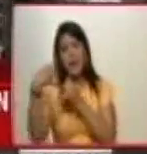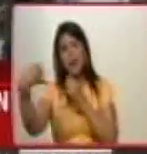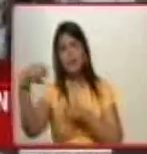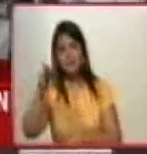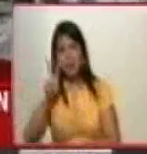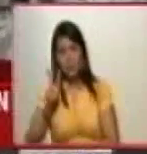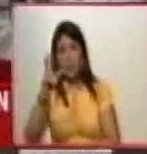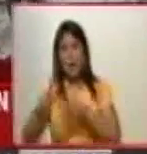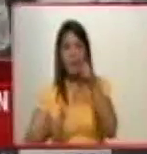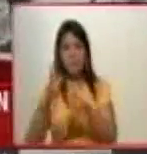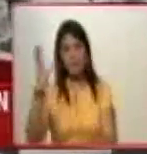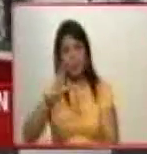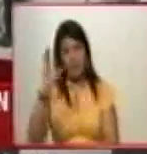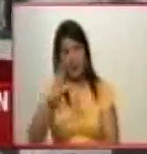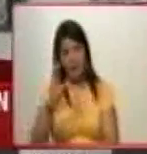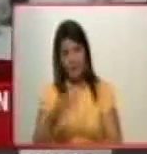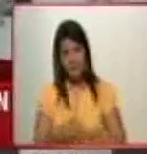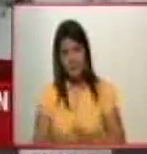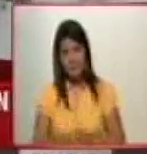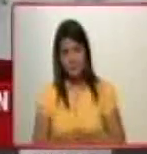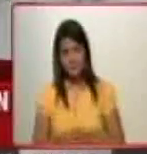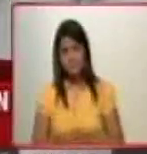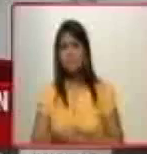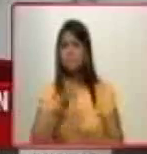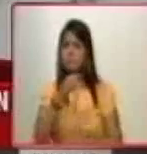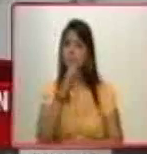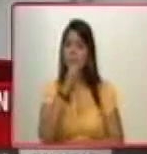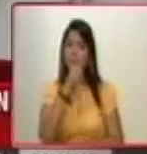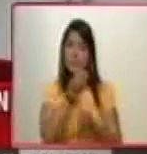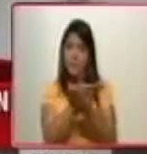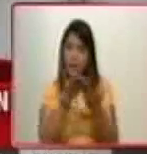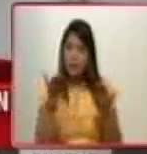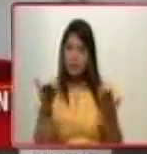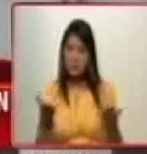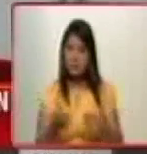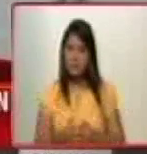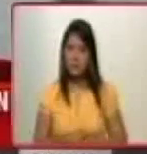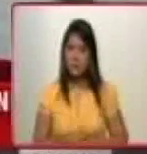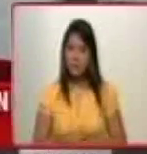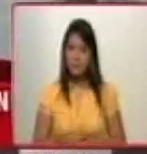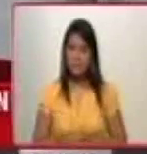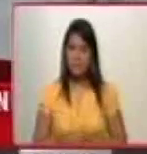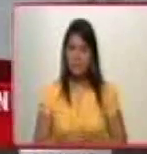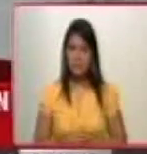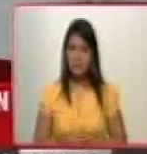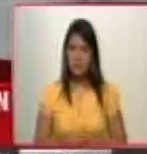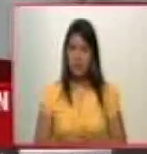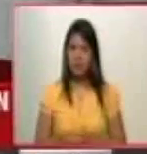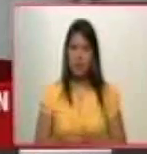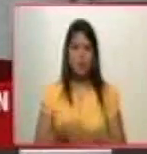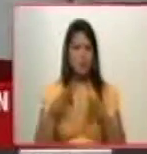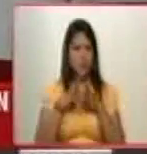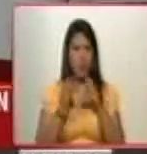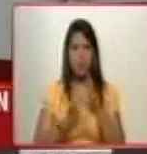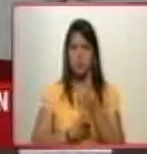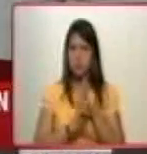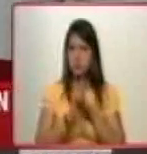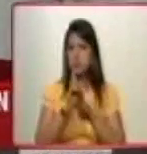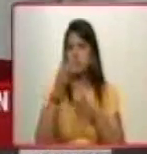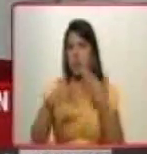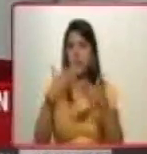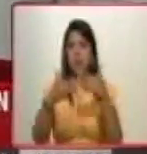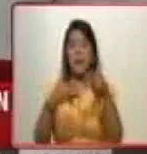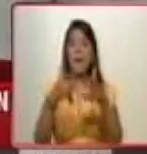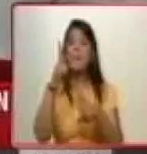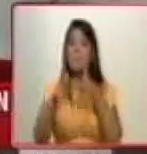metro de Caracas. Queremos también informar que en relación a todos los avances del metro